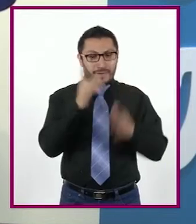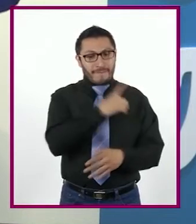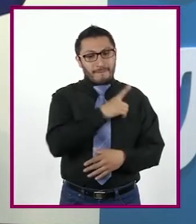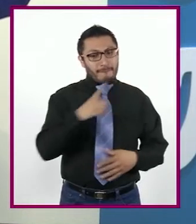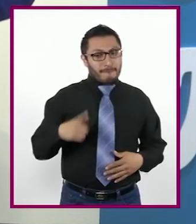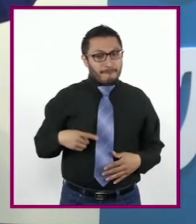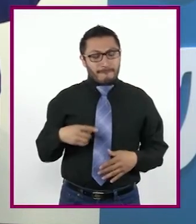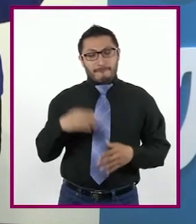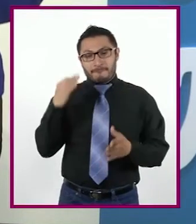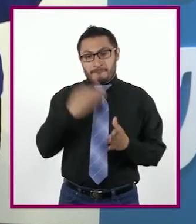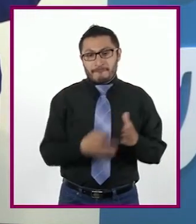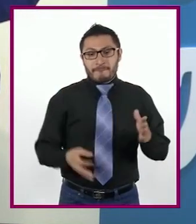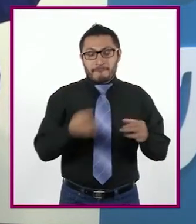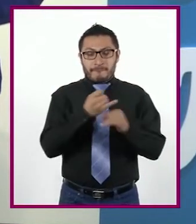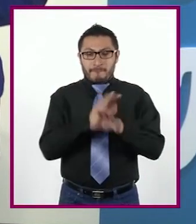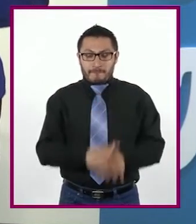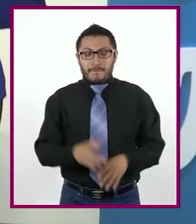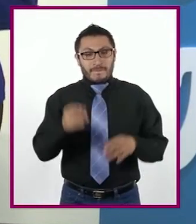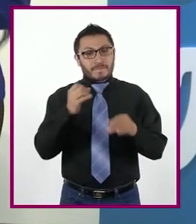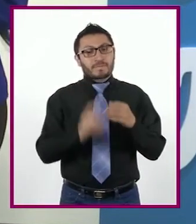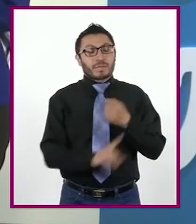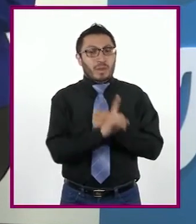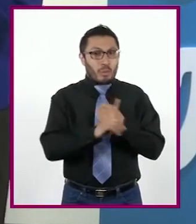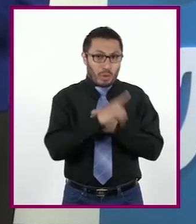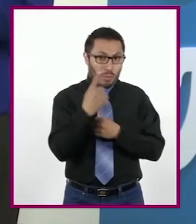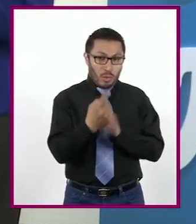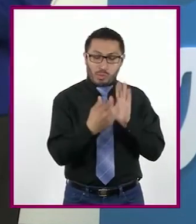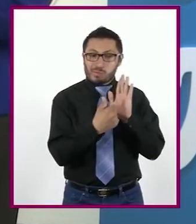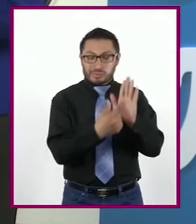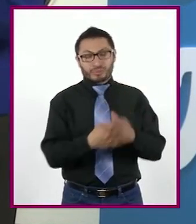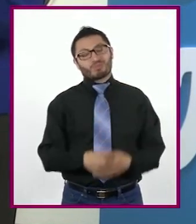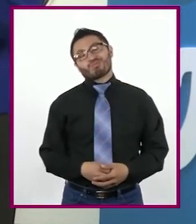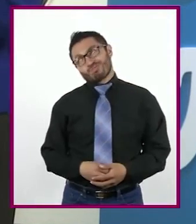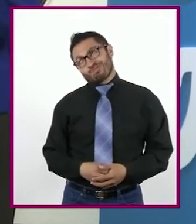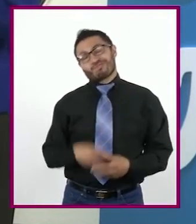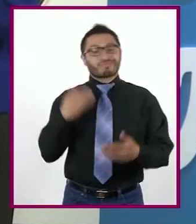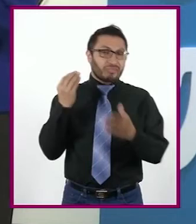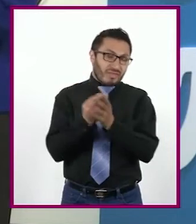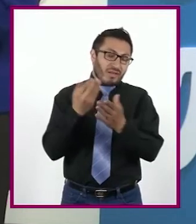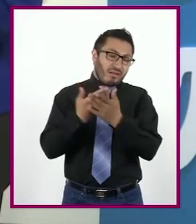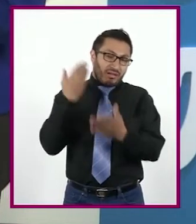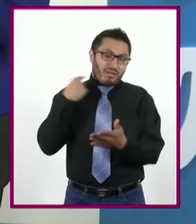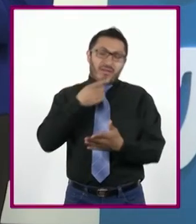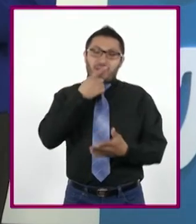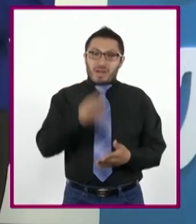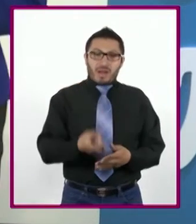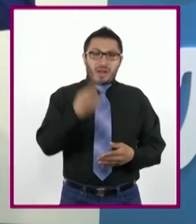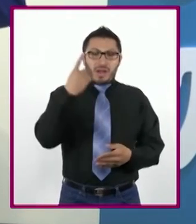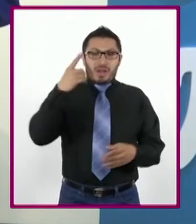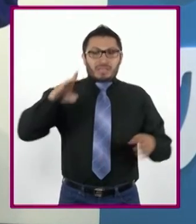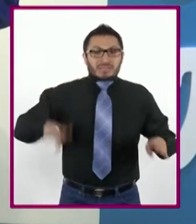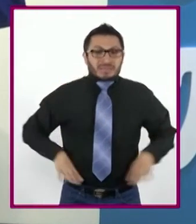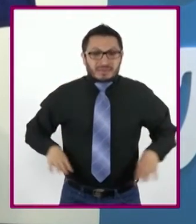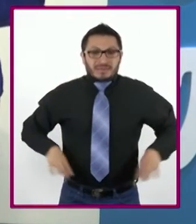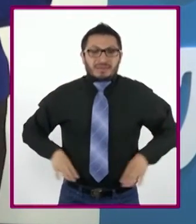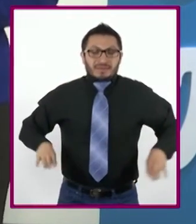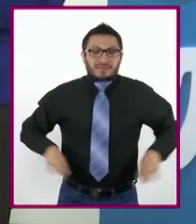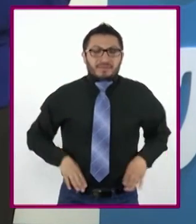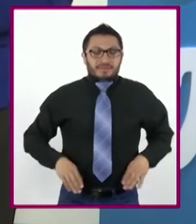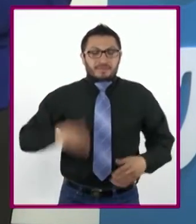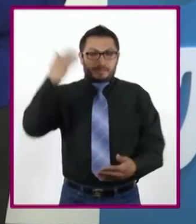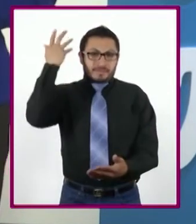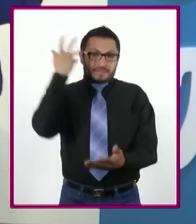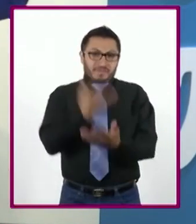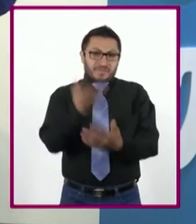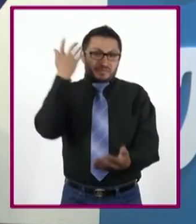partir de una situación problemática. En la sesión anterior mencionamos que una de las aplicaciones de la caída